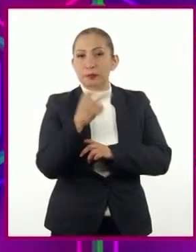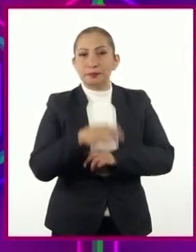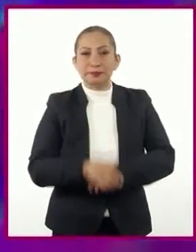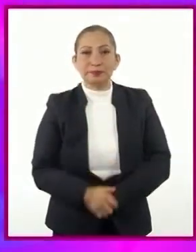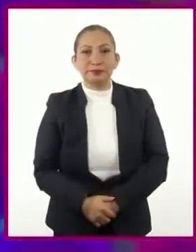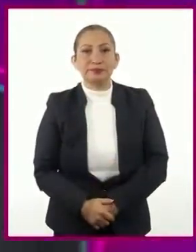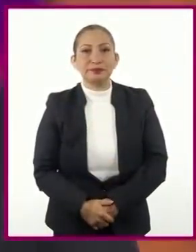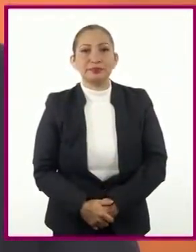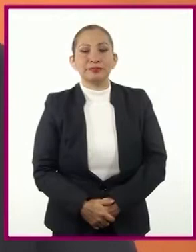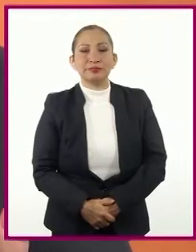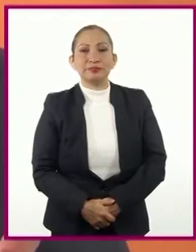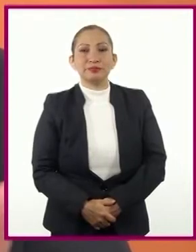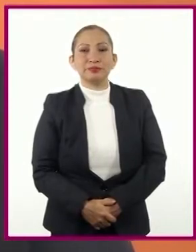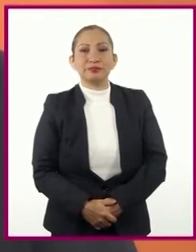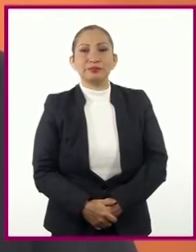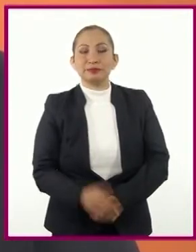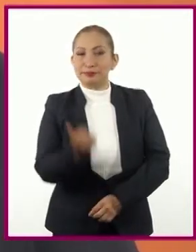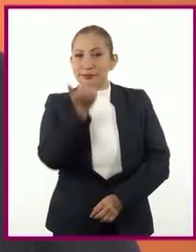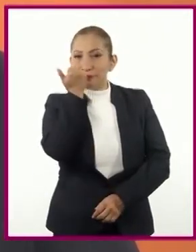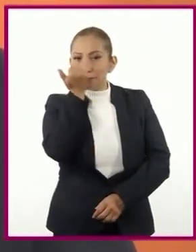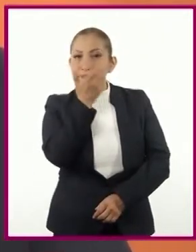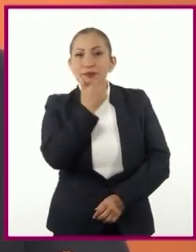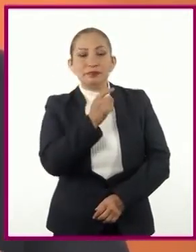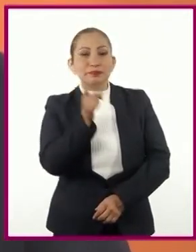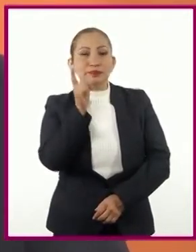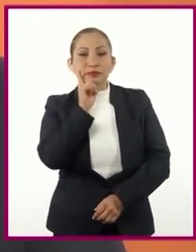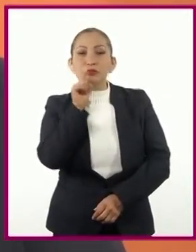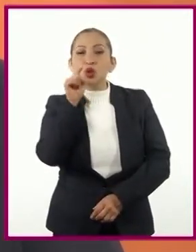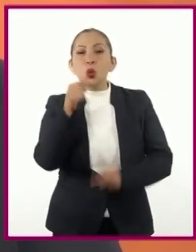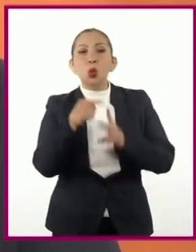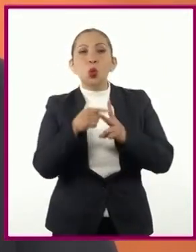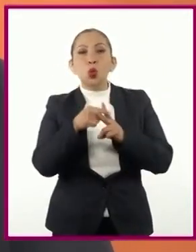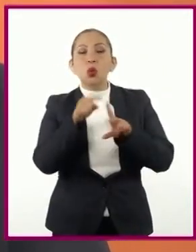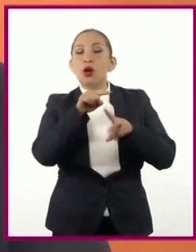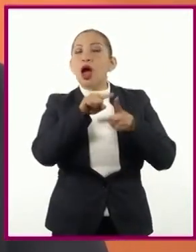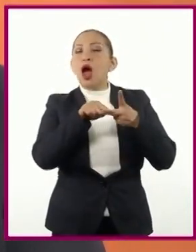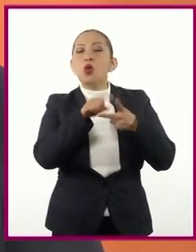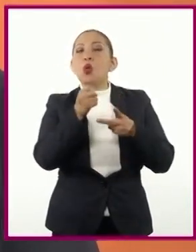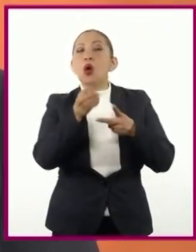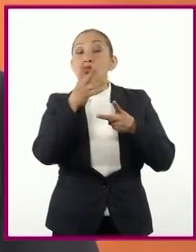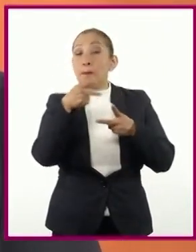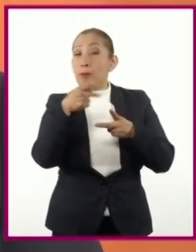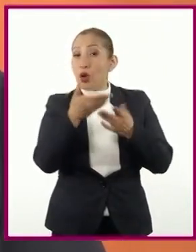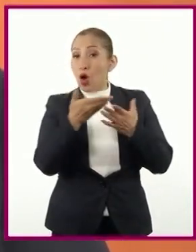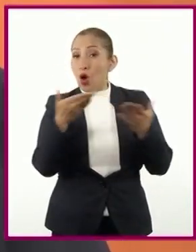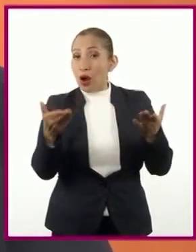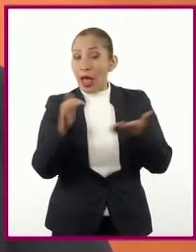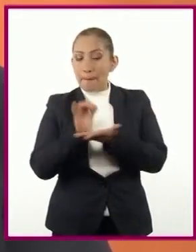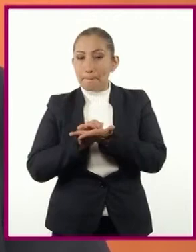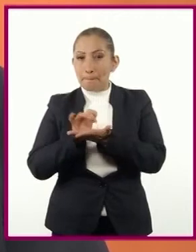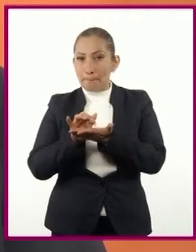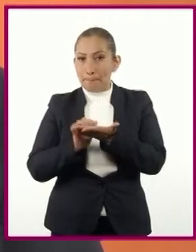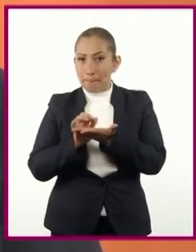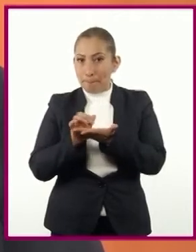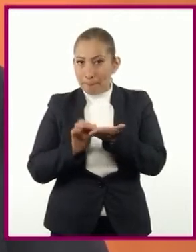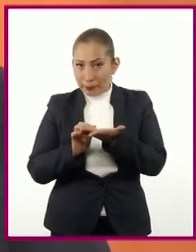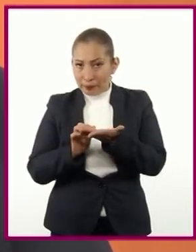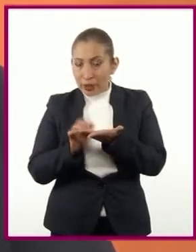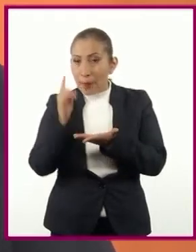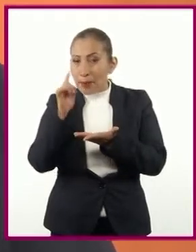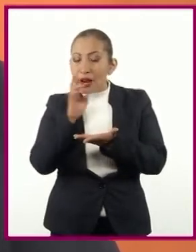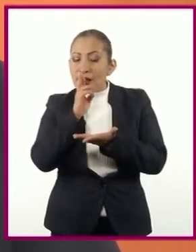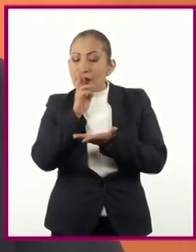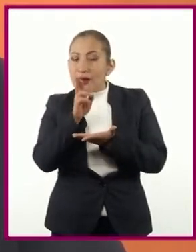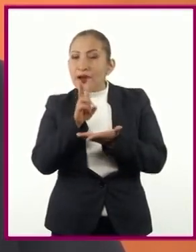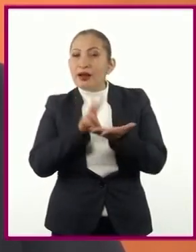3.928. Alumnas y alumnos, calculen el ángulo, pero esta vez con la calculadora. Para obtener